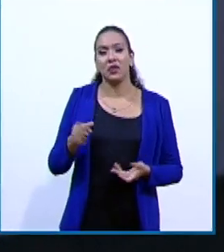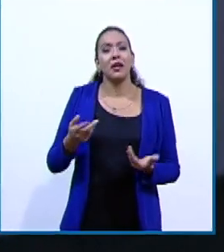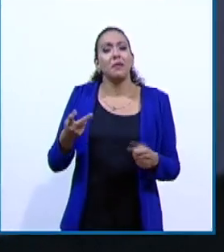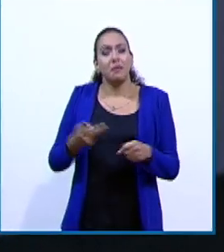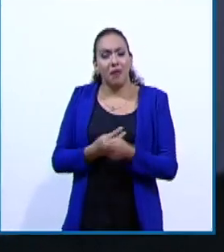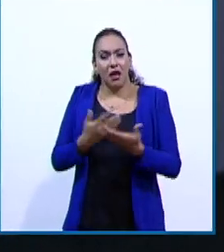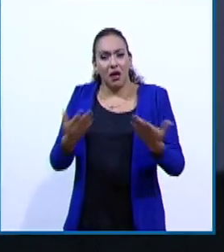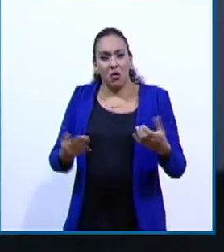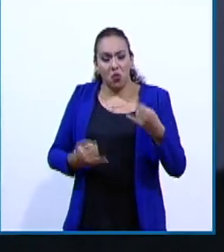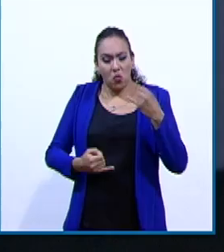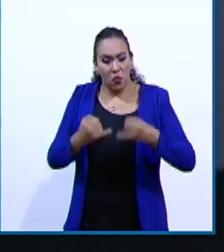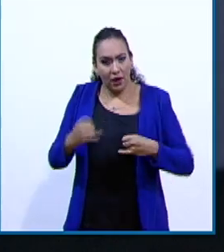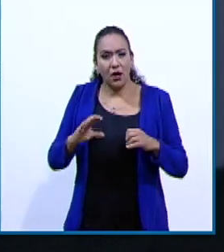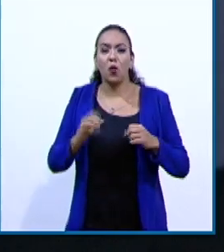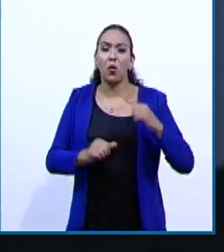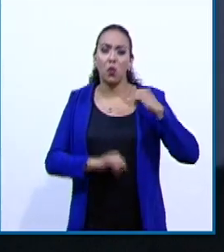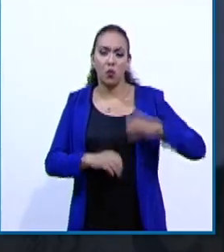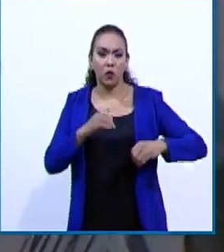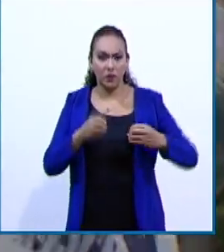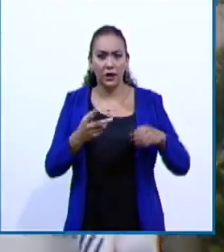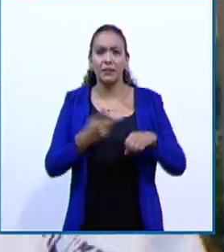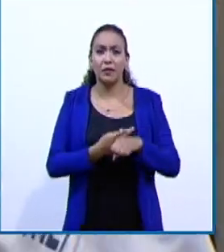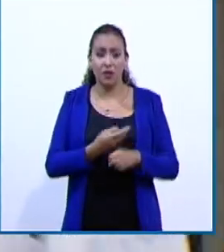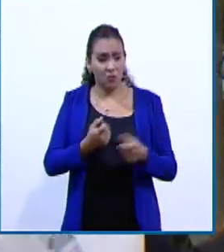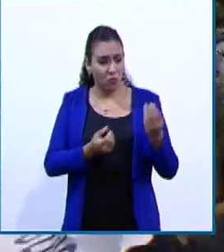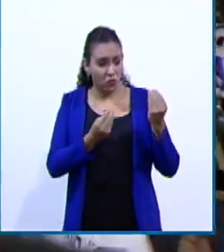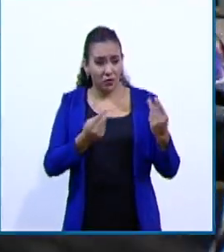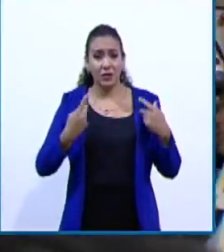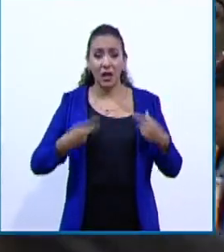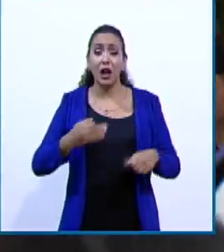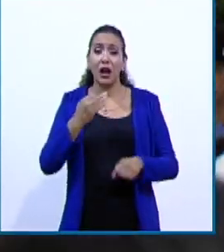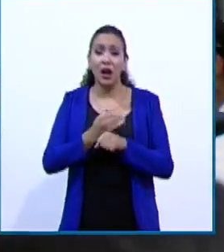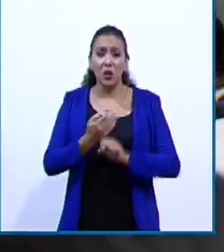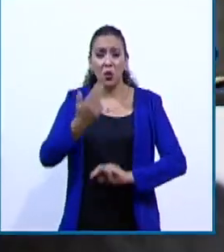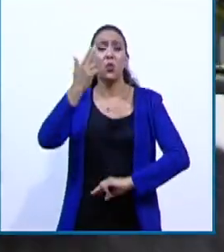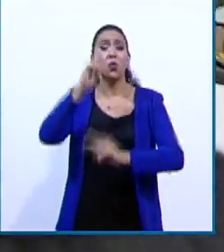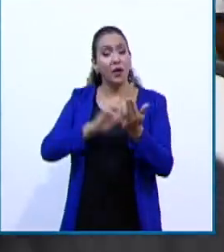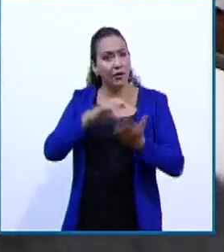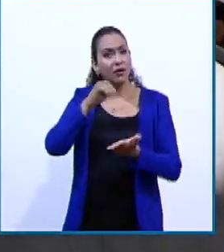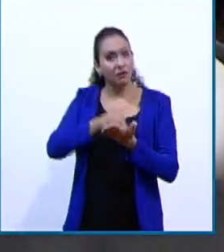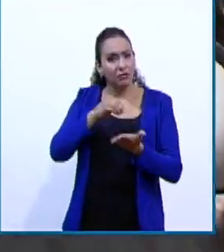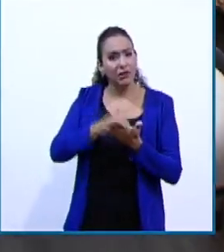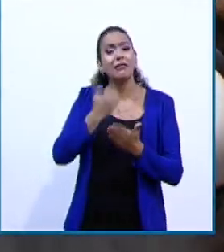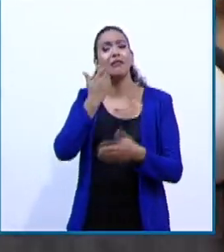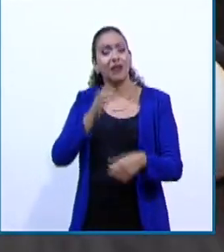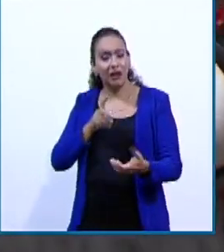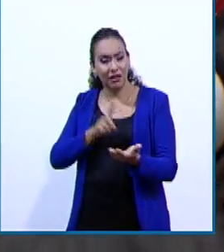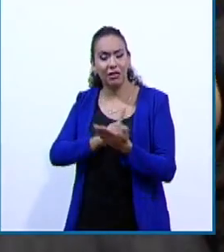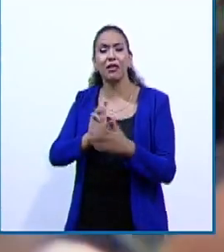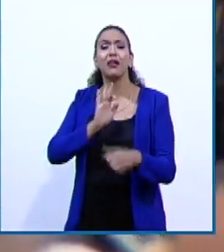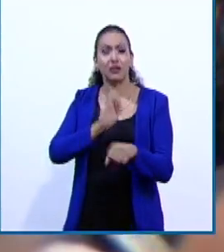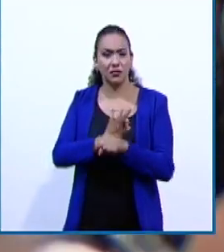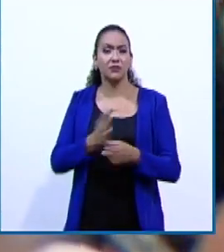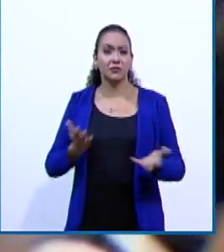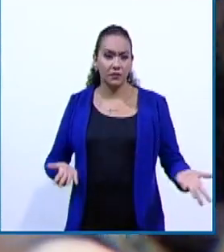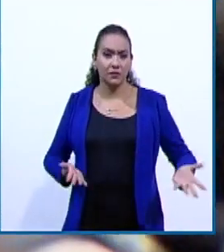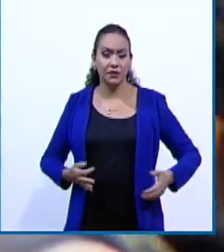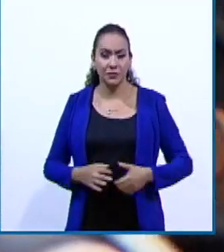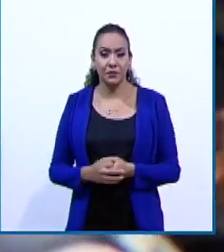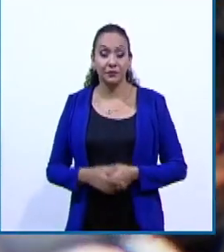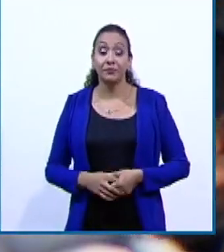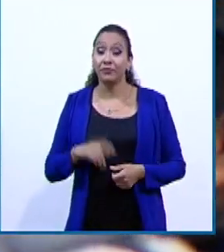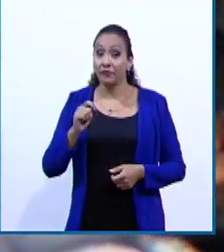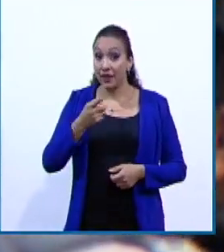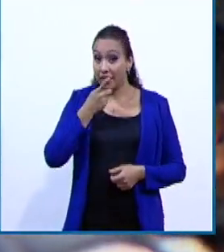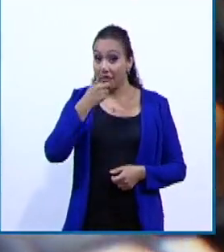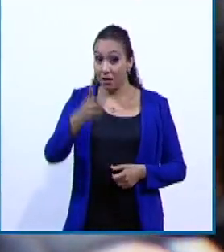juzgadoras y trabajadoras del Poder Judicial que mantienen el paro de labores y las protestas para defender sus derechos laborales. Advirtió